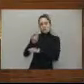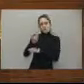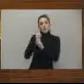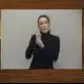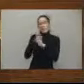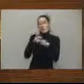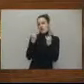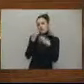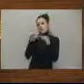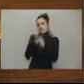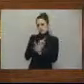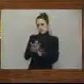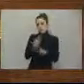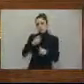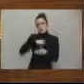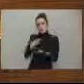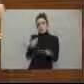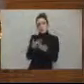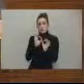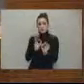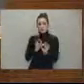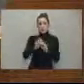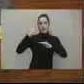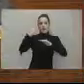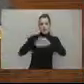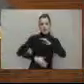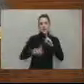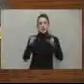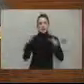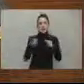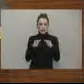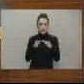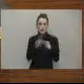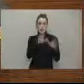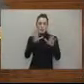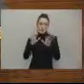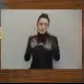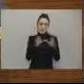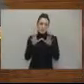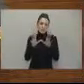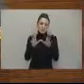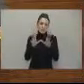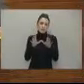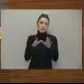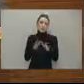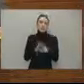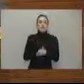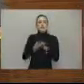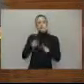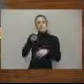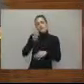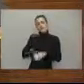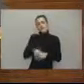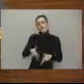transporte público. Y es lo que estamos pidiendo, eliminar esa caducidad del periodo de validez de estos bloques de viajes del bono 10 y permitir